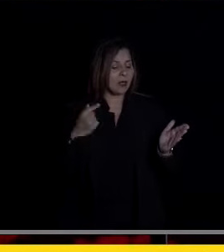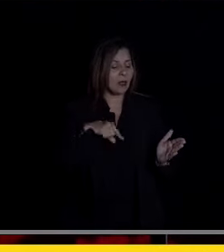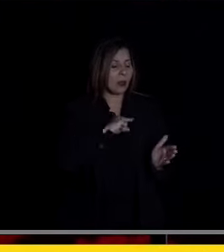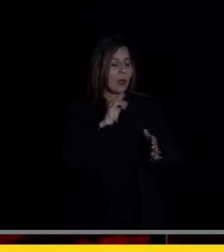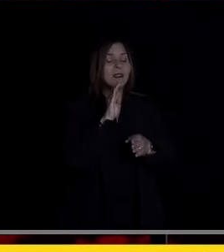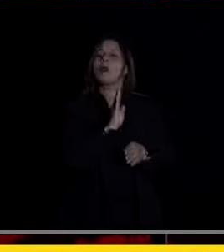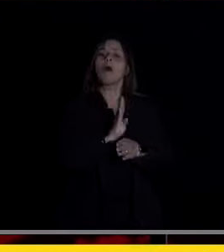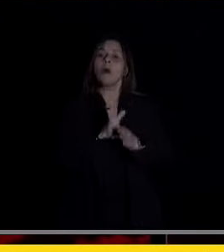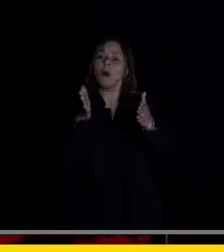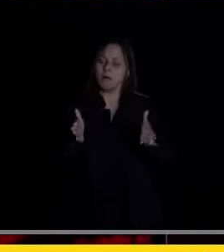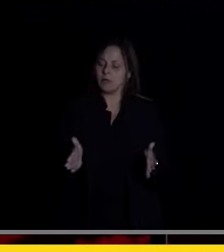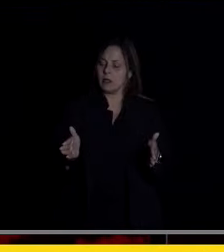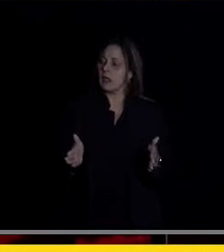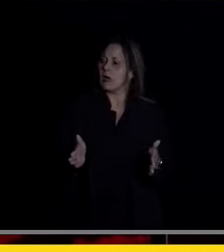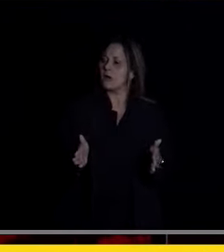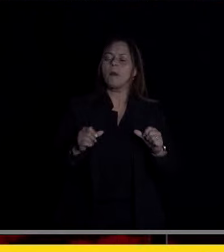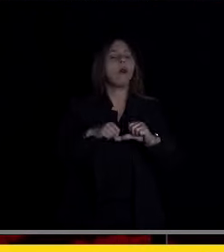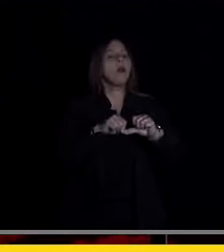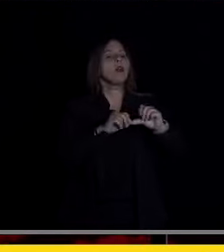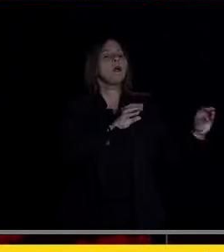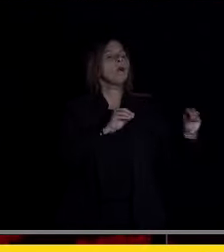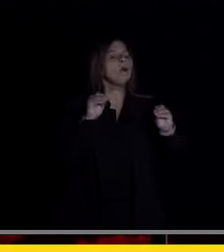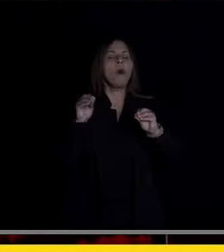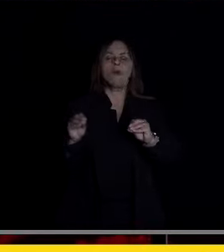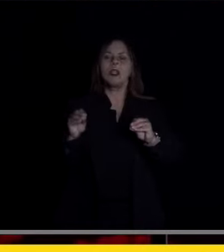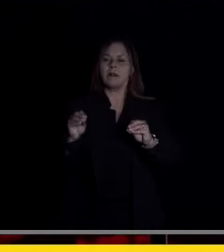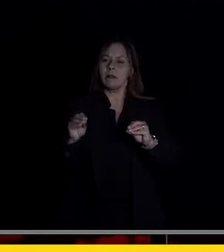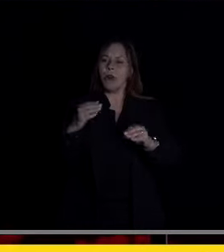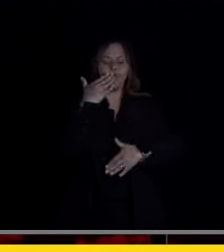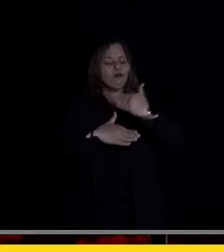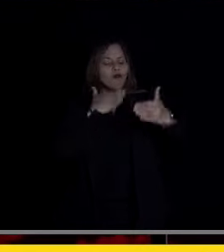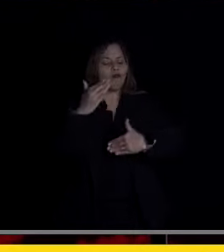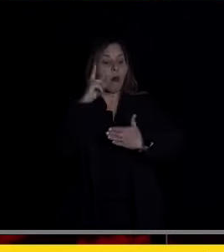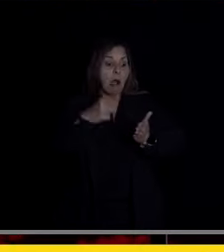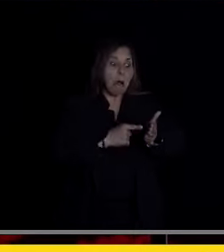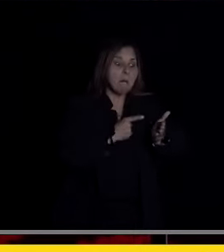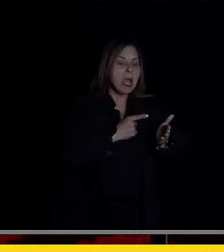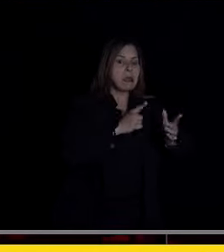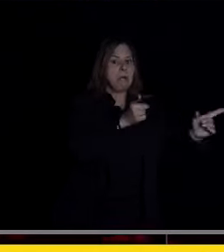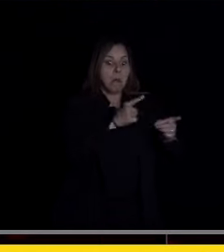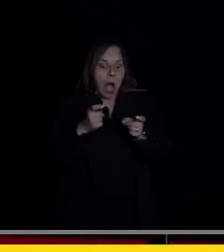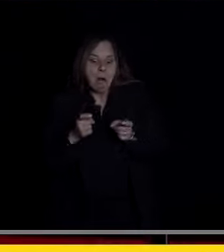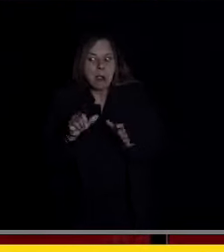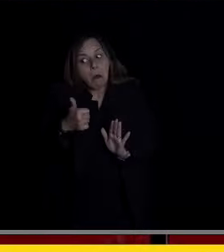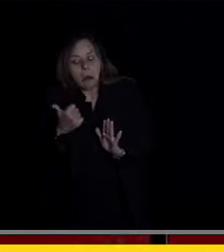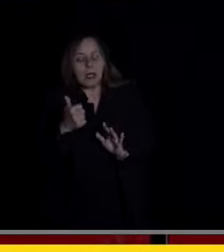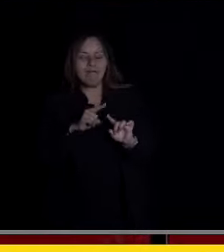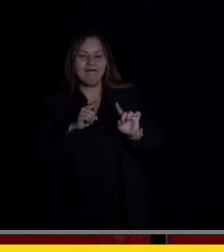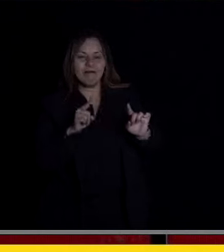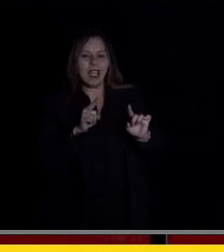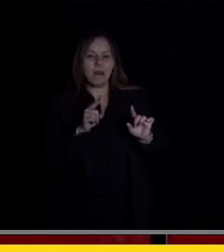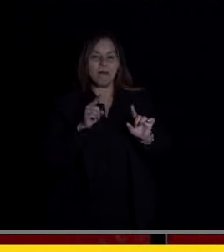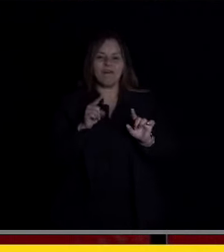comerciantes, empresarios e industriales, y hemos continuado moviendo la rueda del progreso, unas veces un poco más rápido que otras, pero a